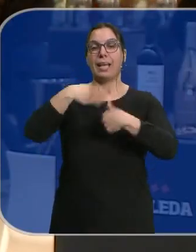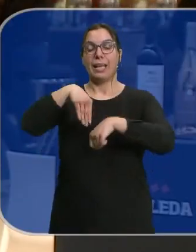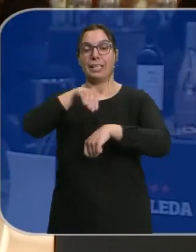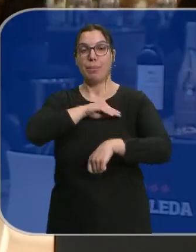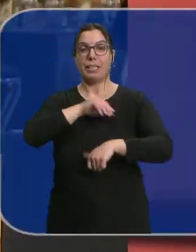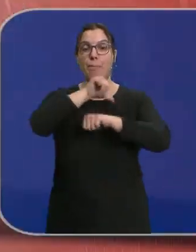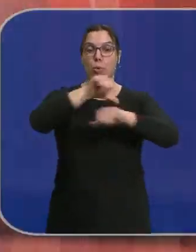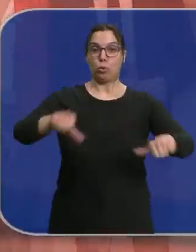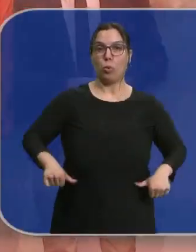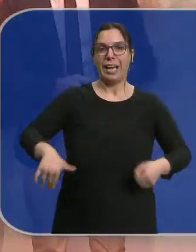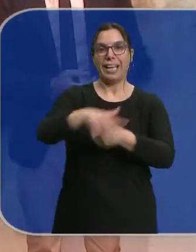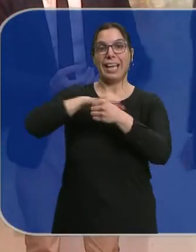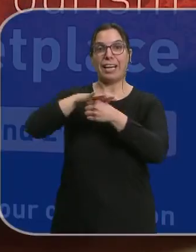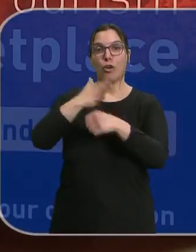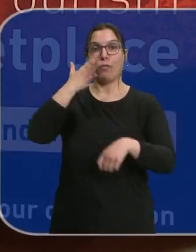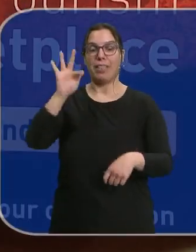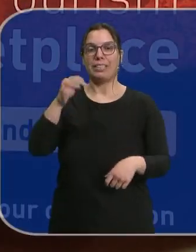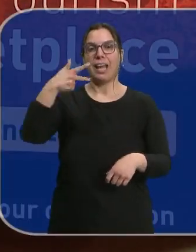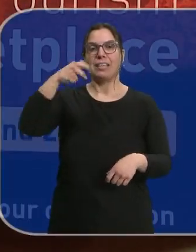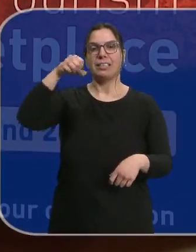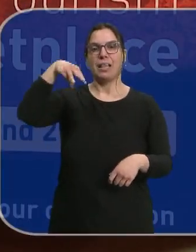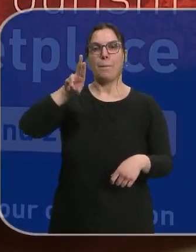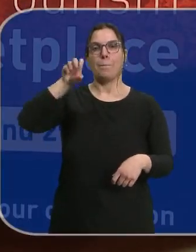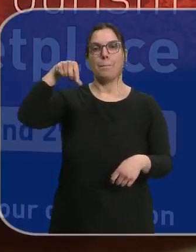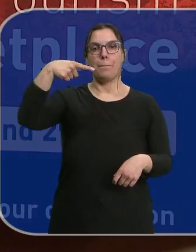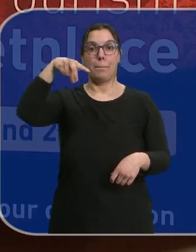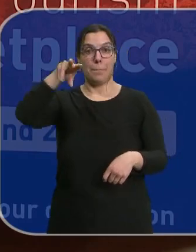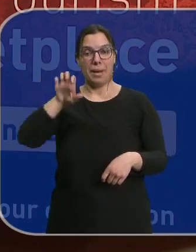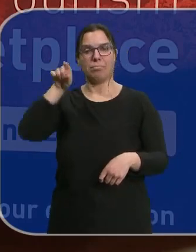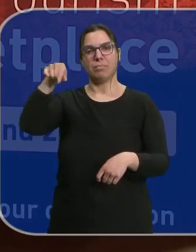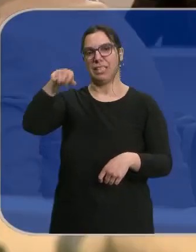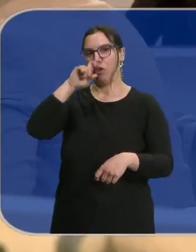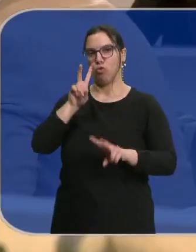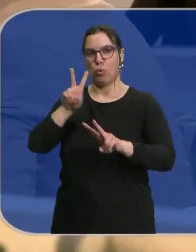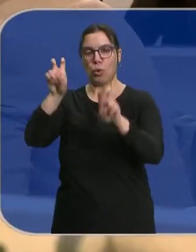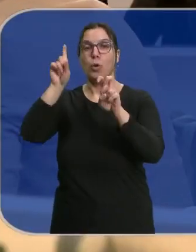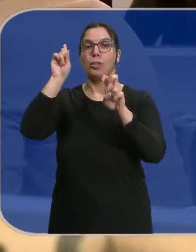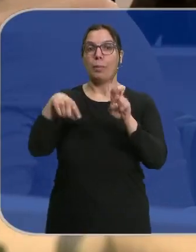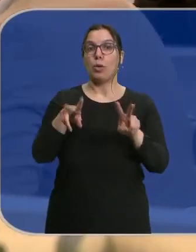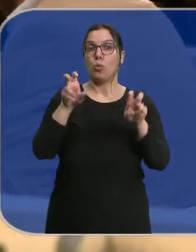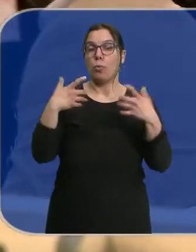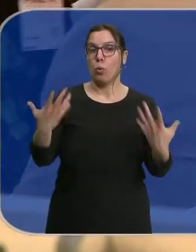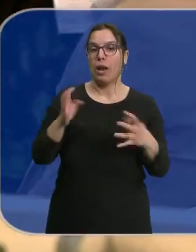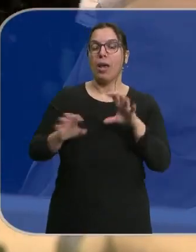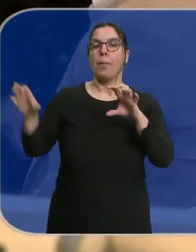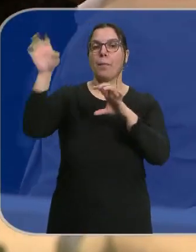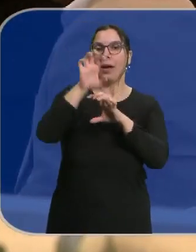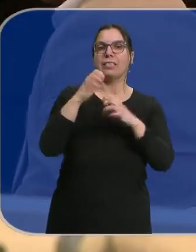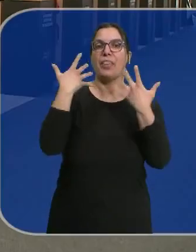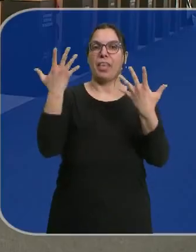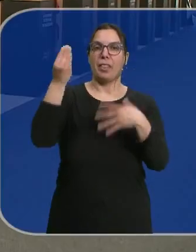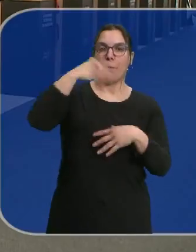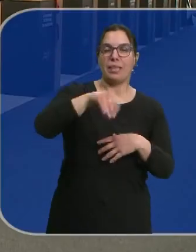y la región francesa de Champagne, que es la novedad de este año, pero también como novedad se incorporan 10 países más y territorios como Madrid,